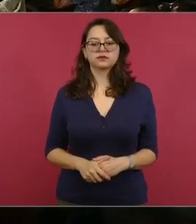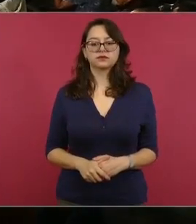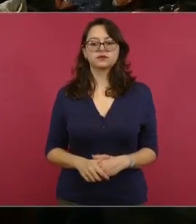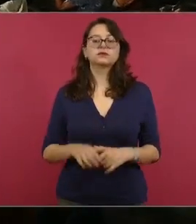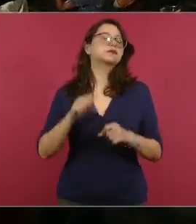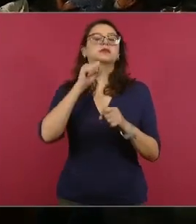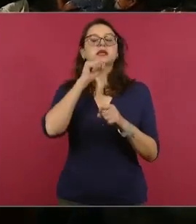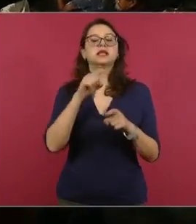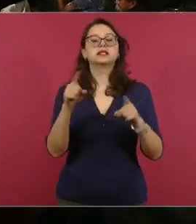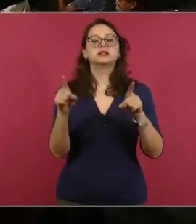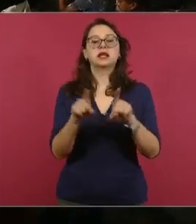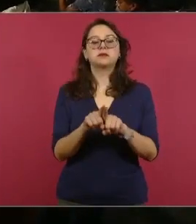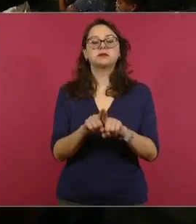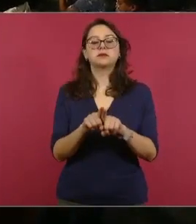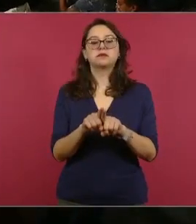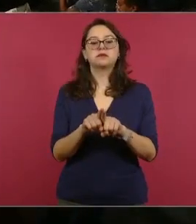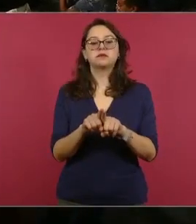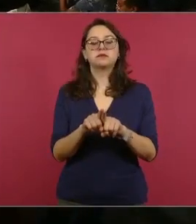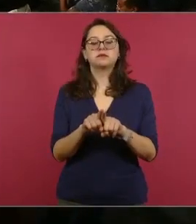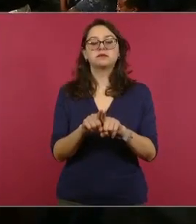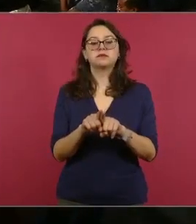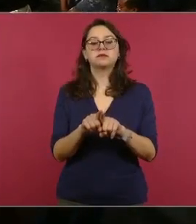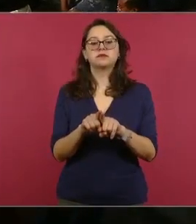llegando también brigadas